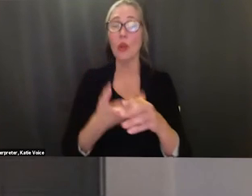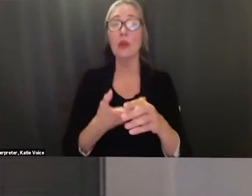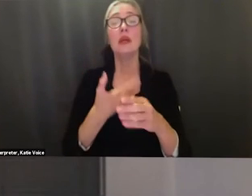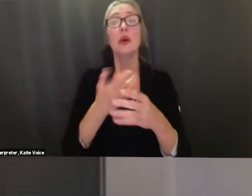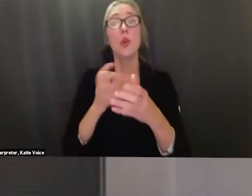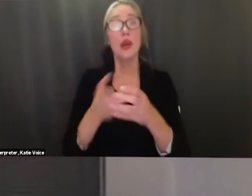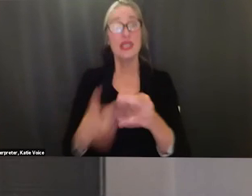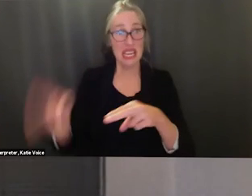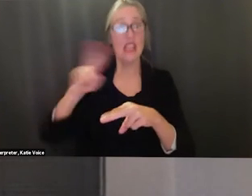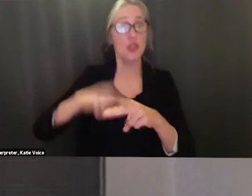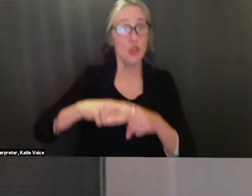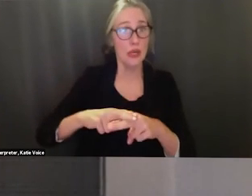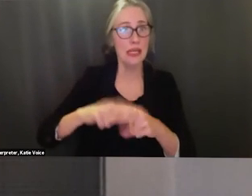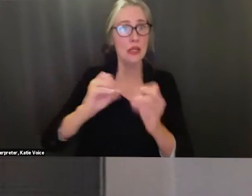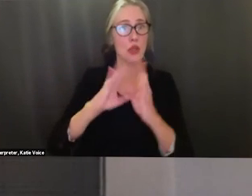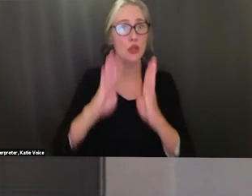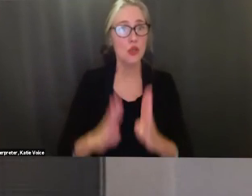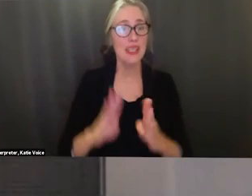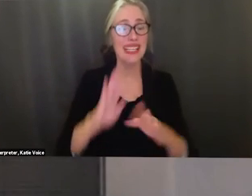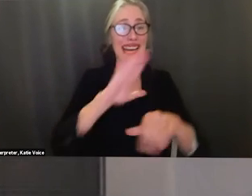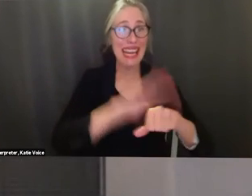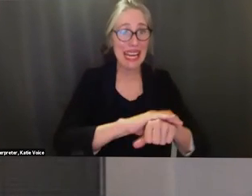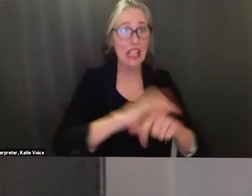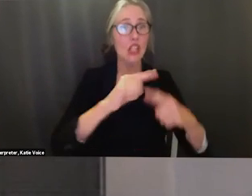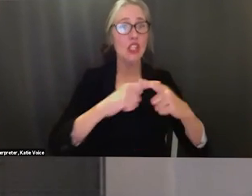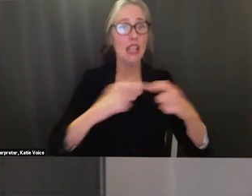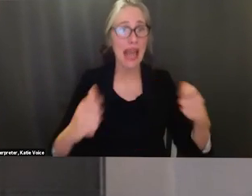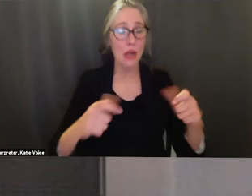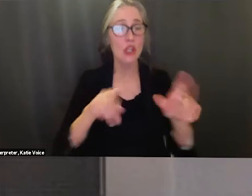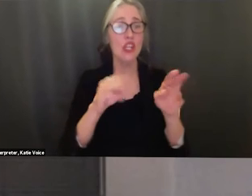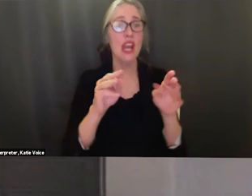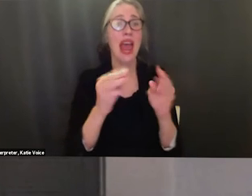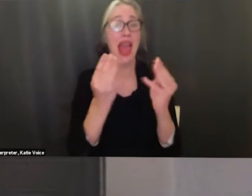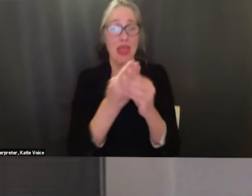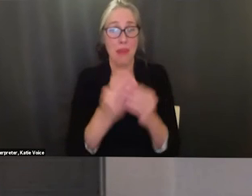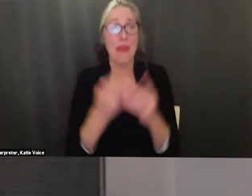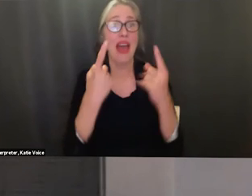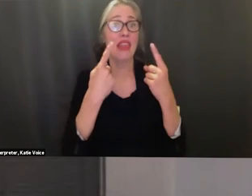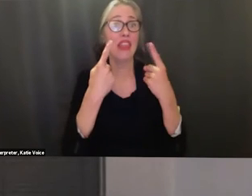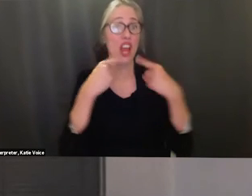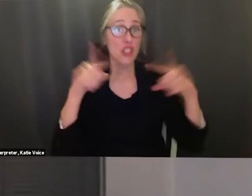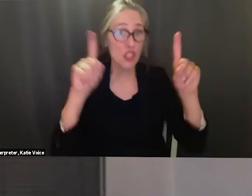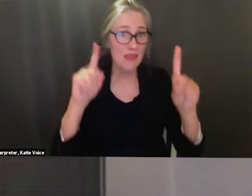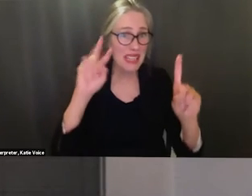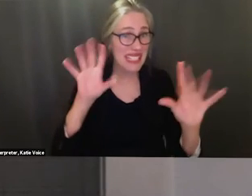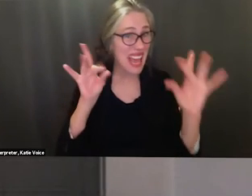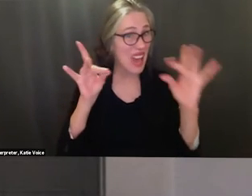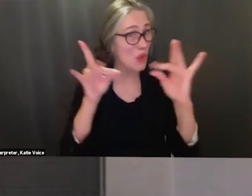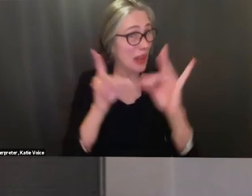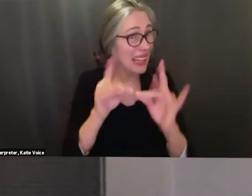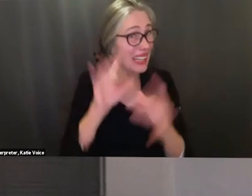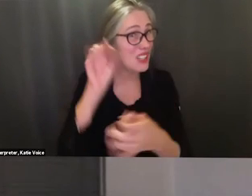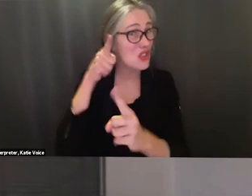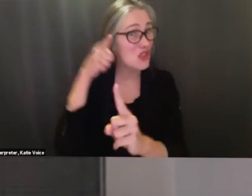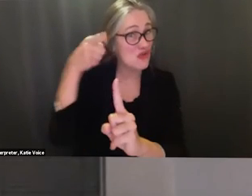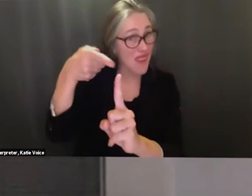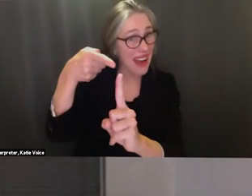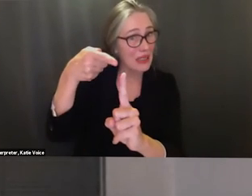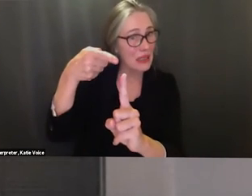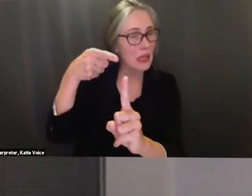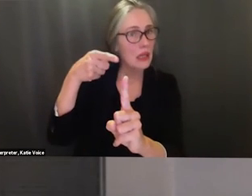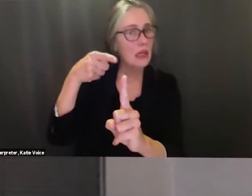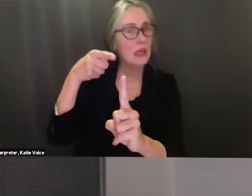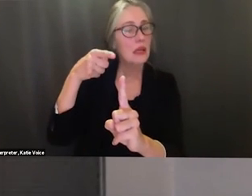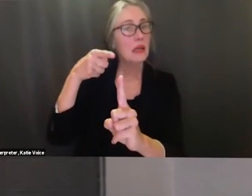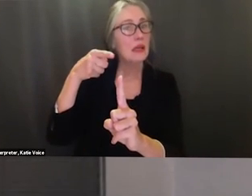el rendimiento académico en lengua, literatura en inglés y matemáticas. Mi pregunta es si eso está directamente relacionado con